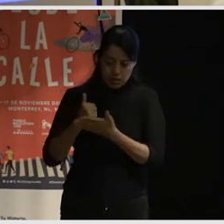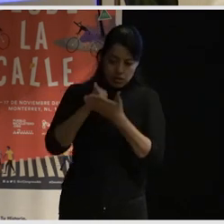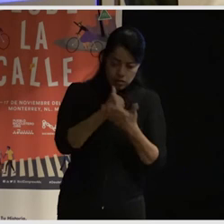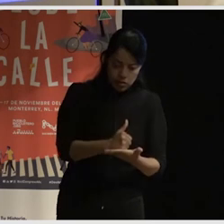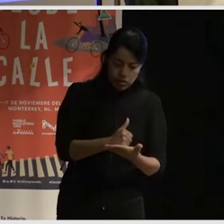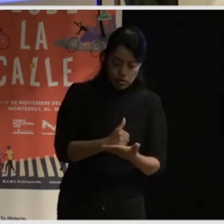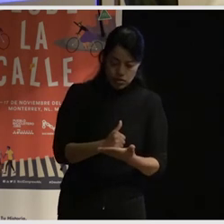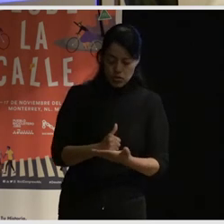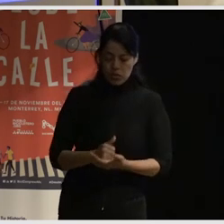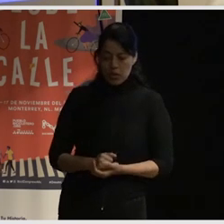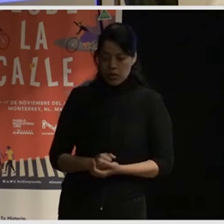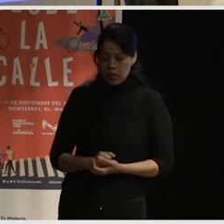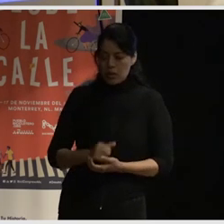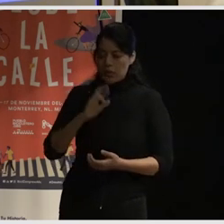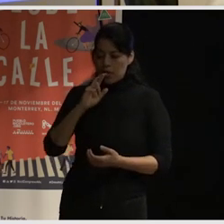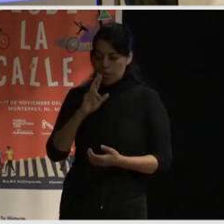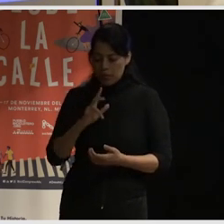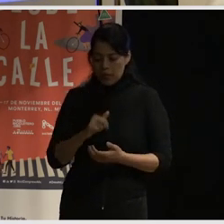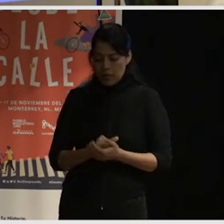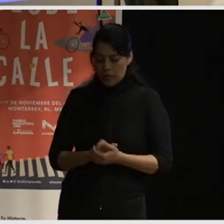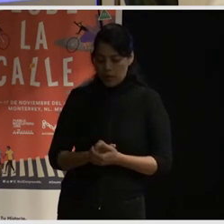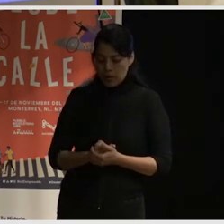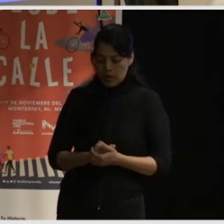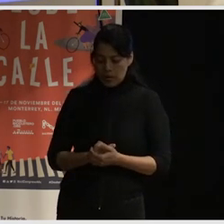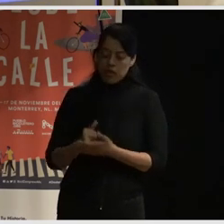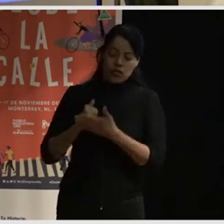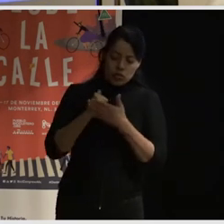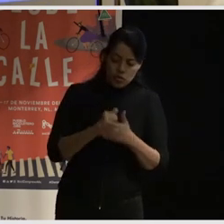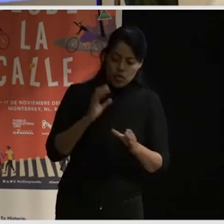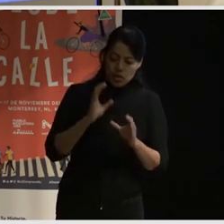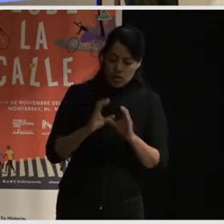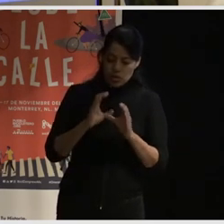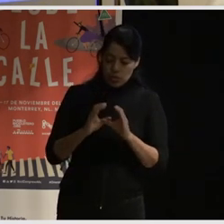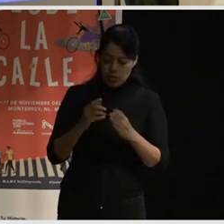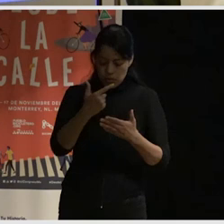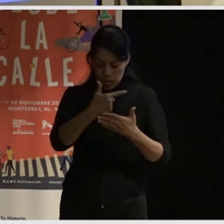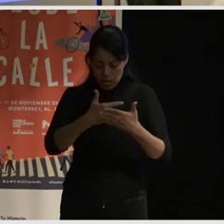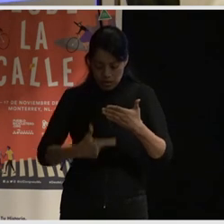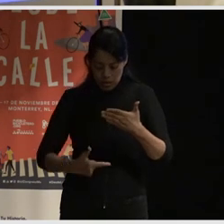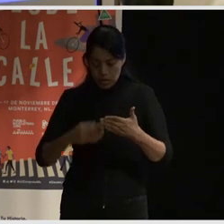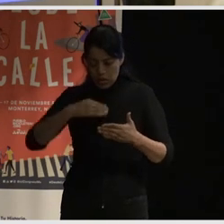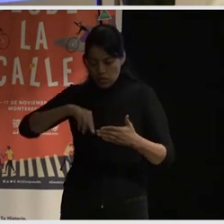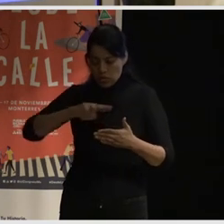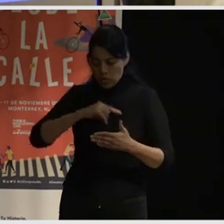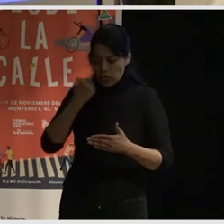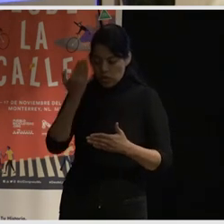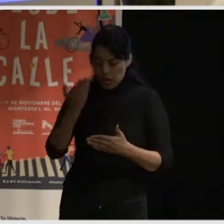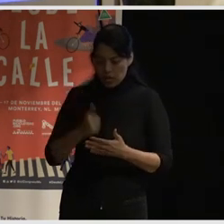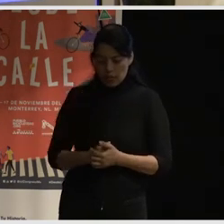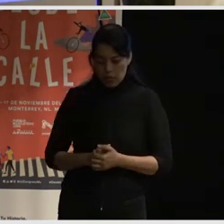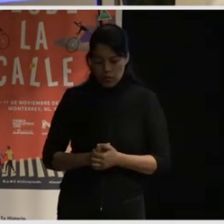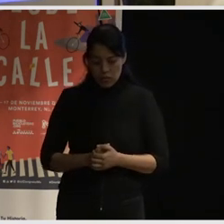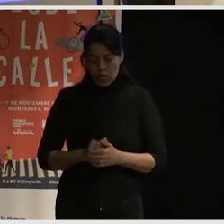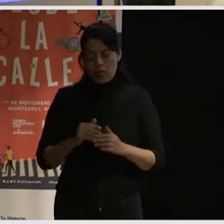este tipo de mejoras que evidentemente nos van a ayudar a cumplir los estándares que estamos buscando no entonces pues